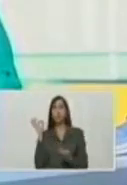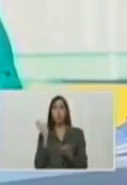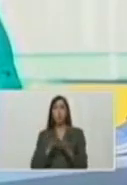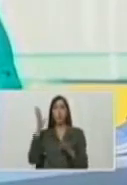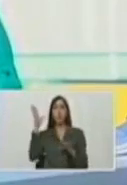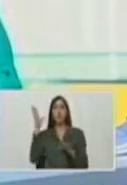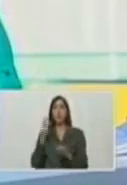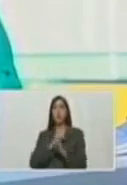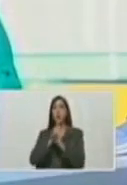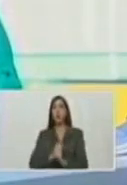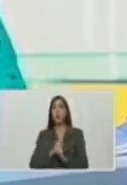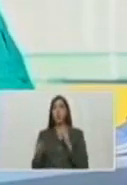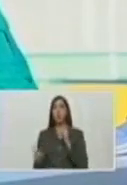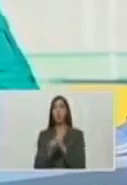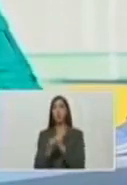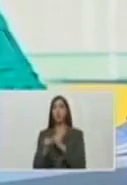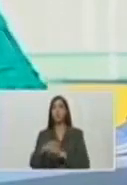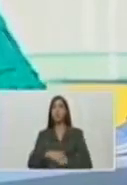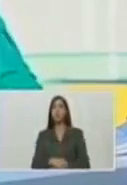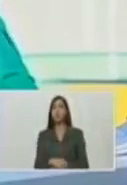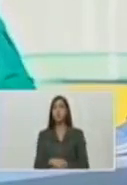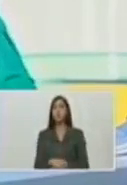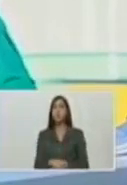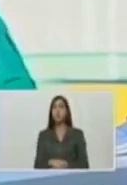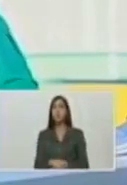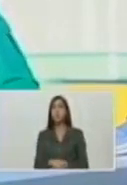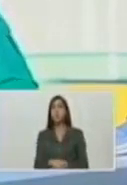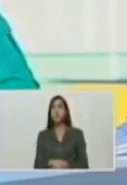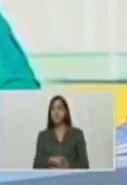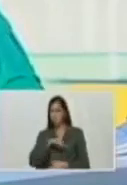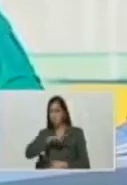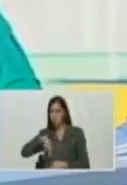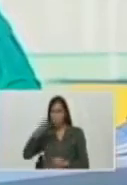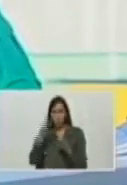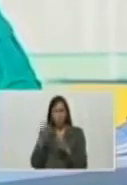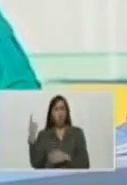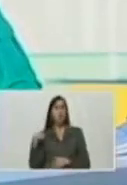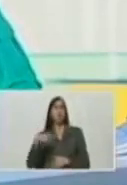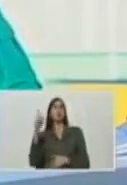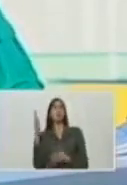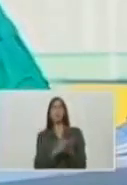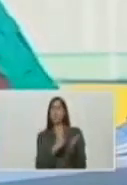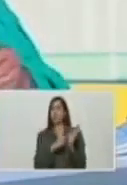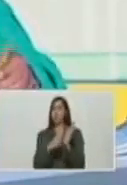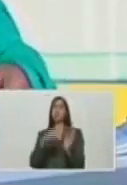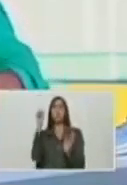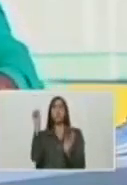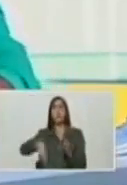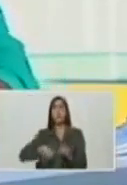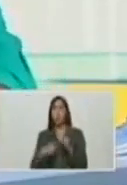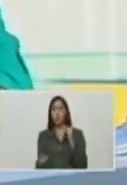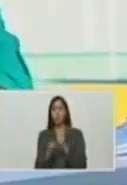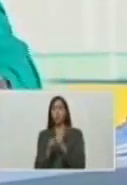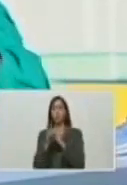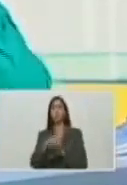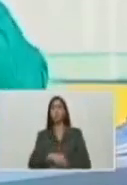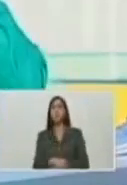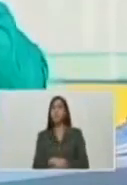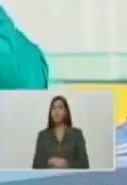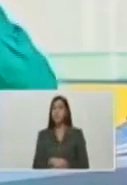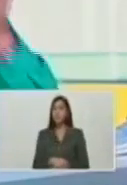Hípica. ¿Ah? Suerte tenemos y Gaceta Hípica también. Bueno, hemos venido